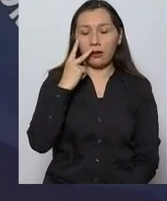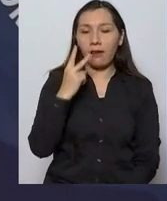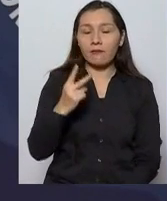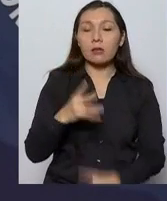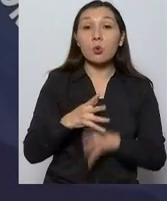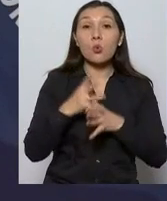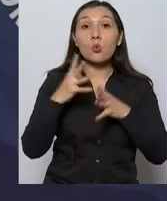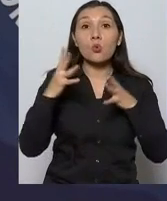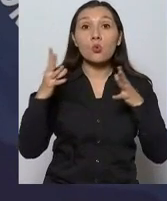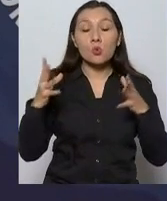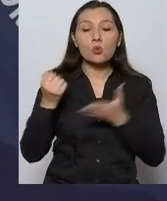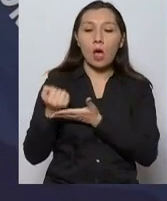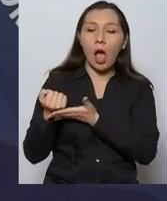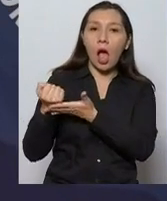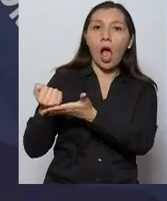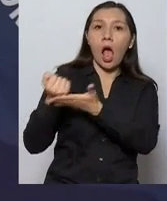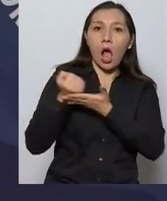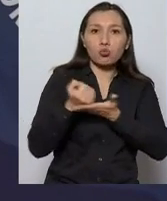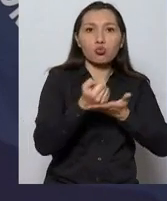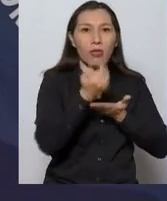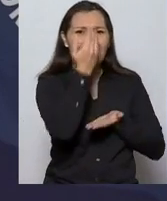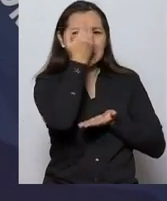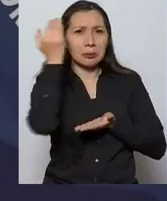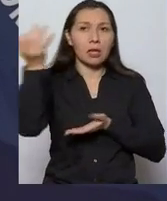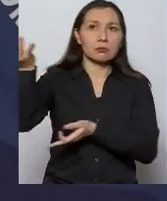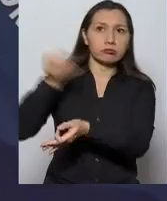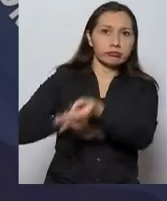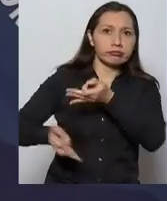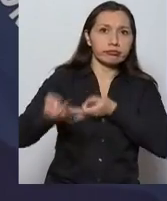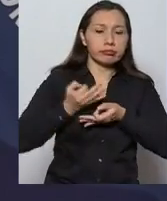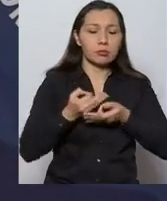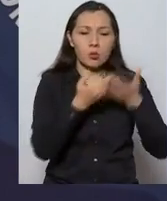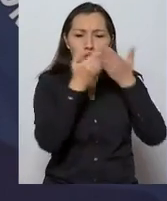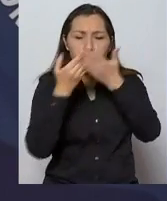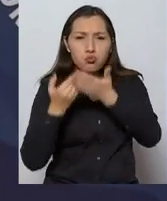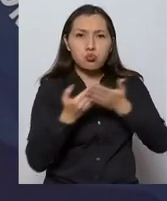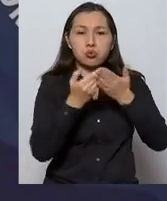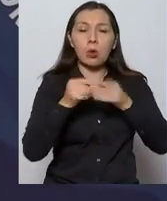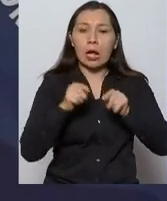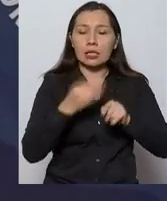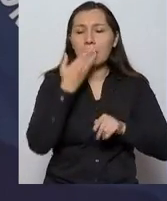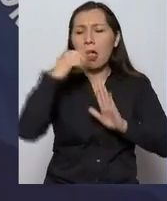una enorme contribución de estos expertos a